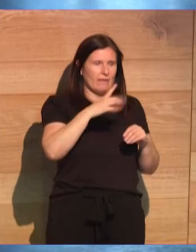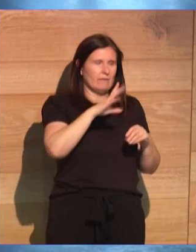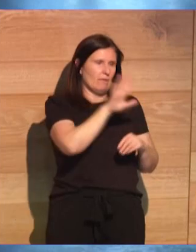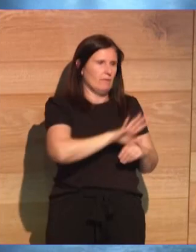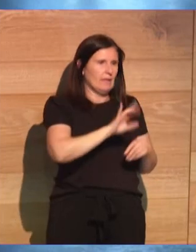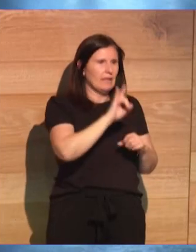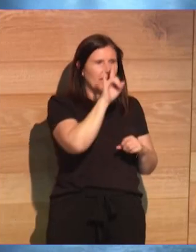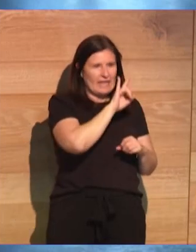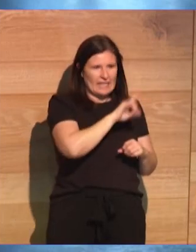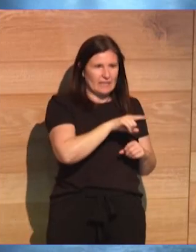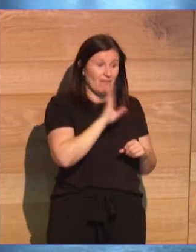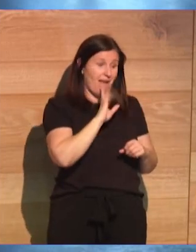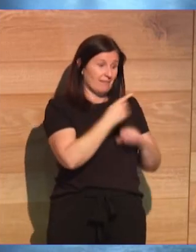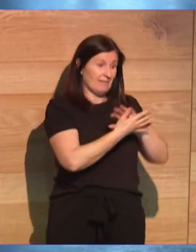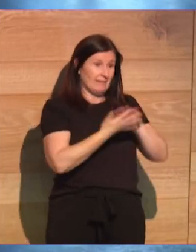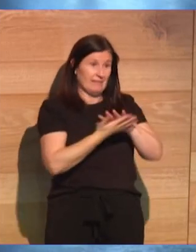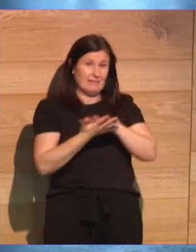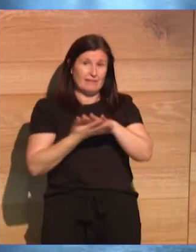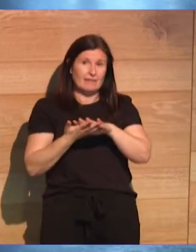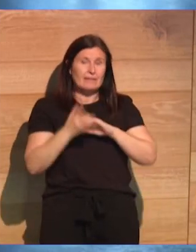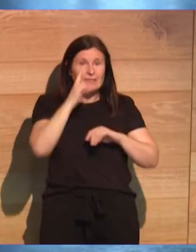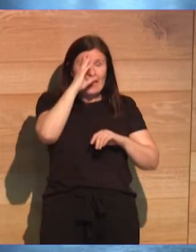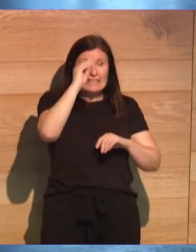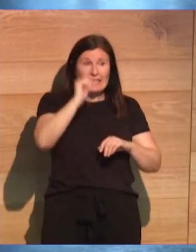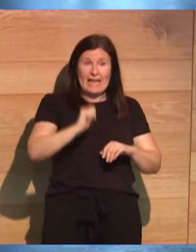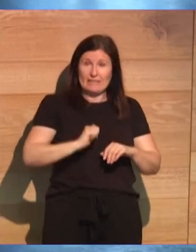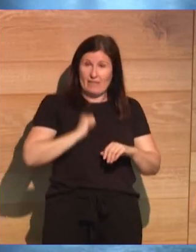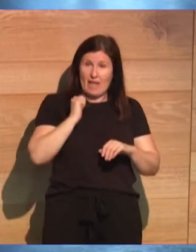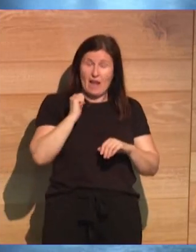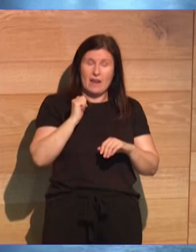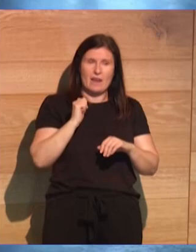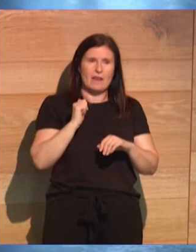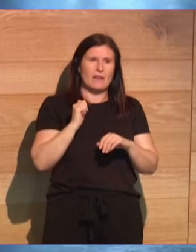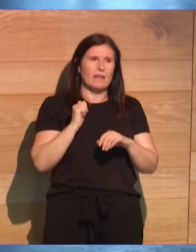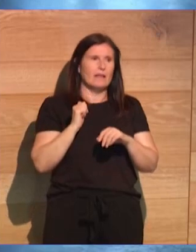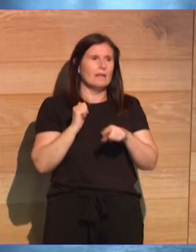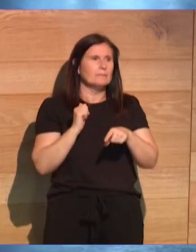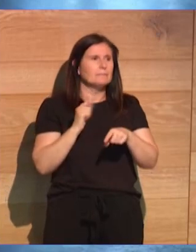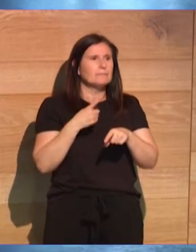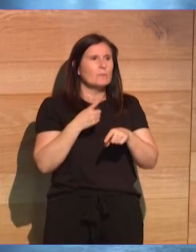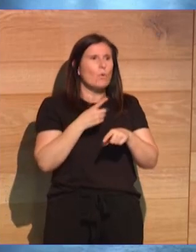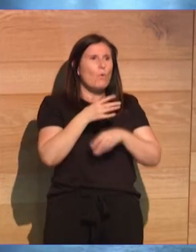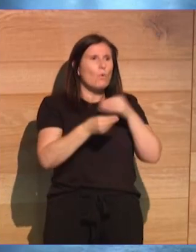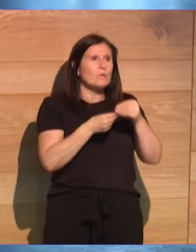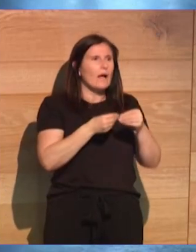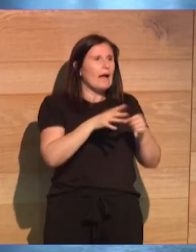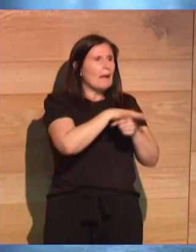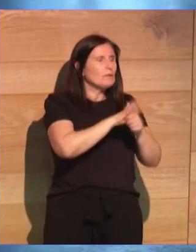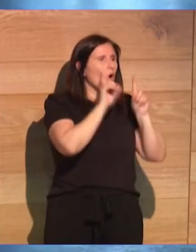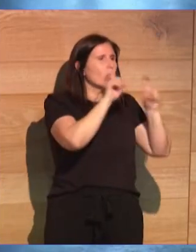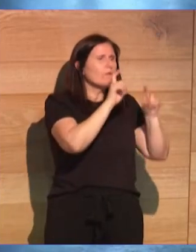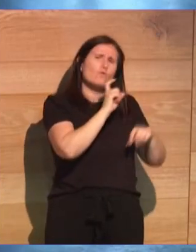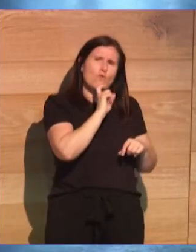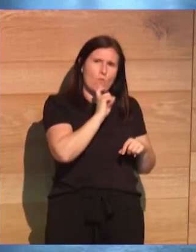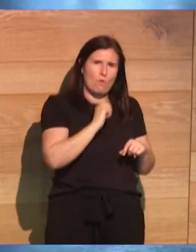todo lo que estamos hablando, ¿cómo crees que la inteligencia artificial se podría usar en la educación para que, entre otras